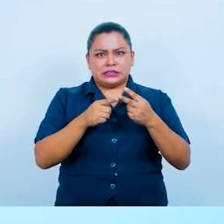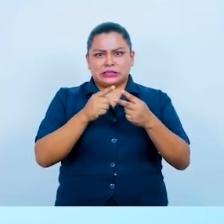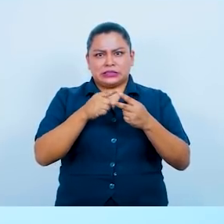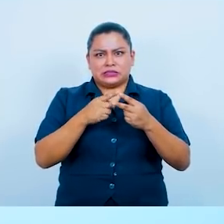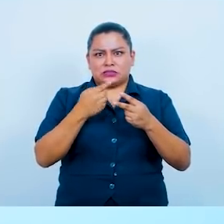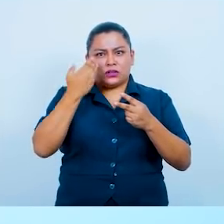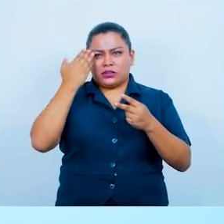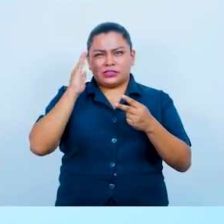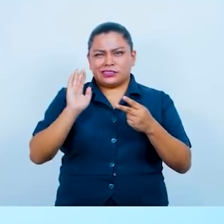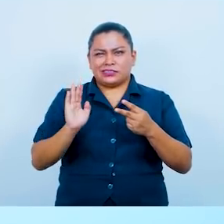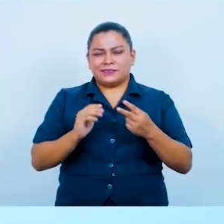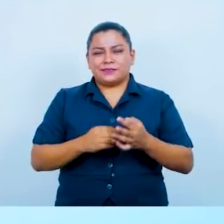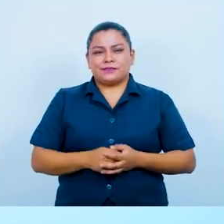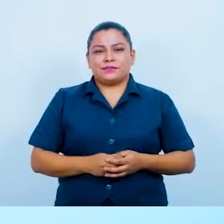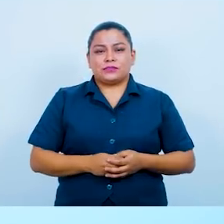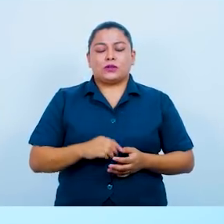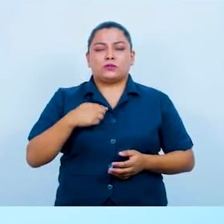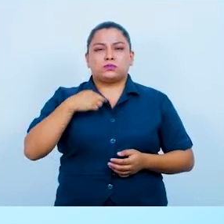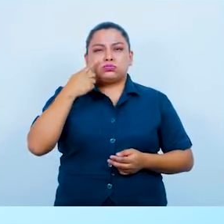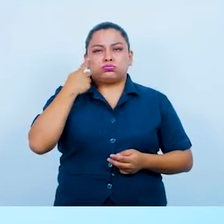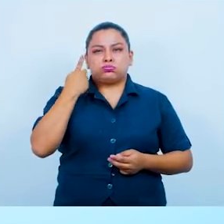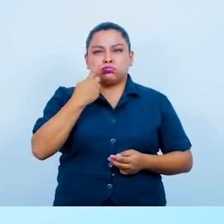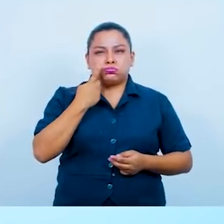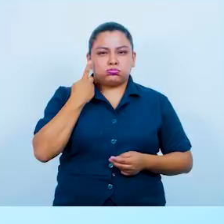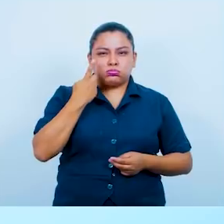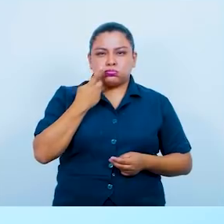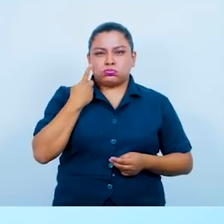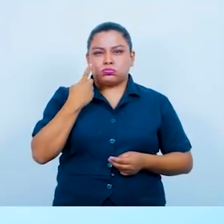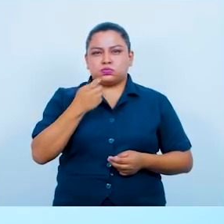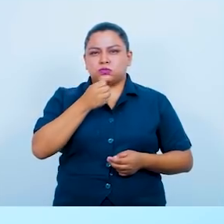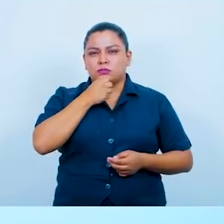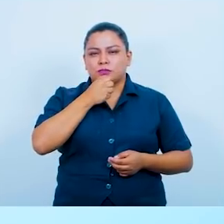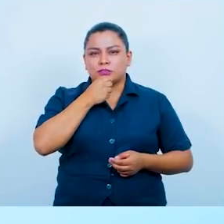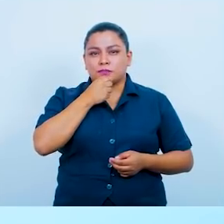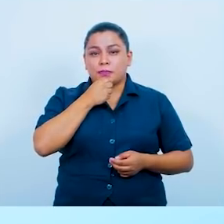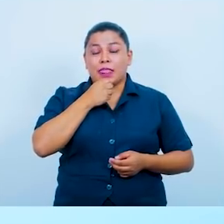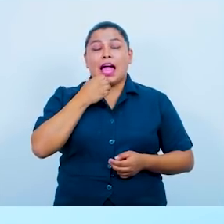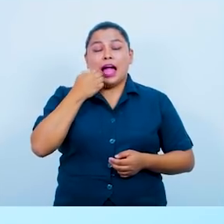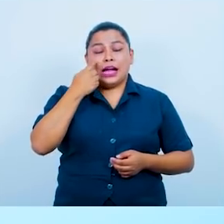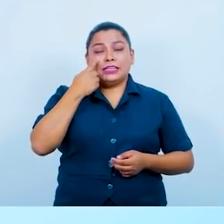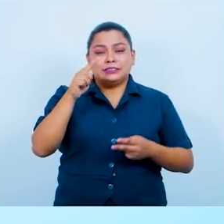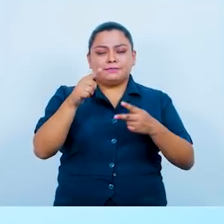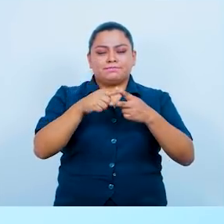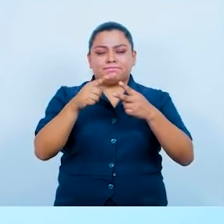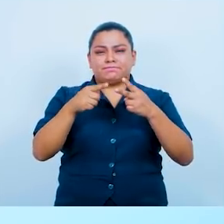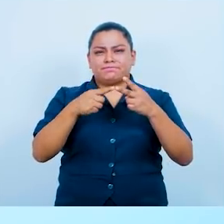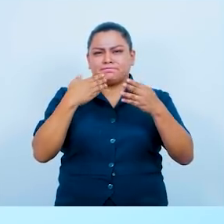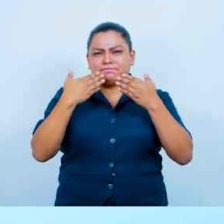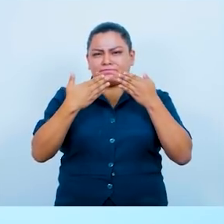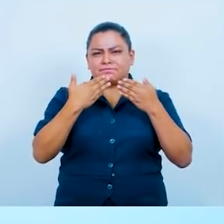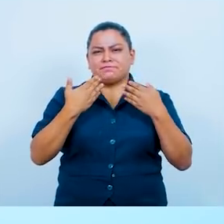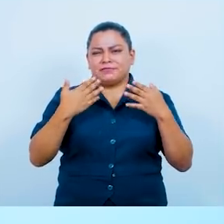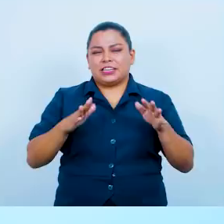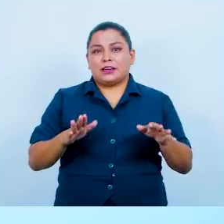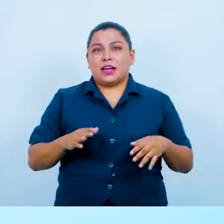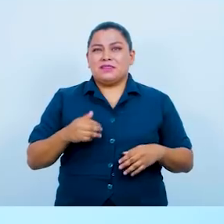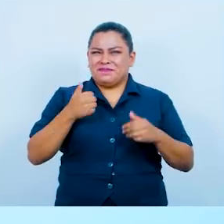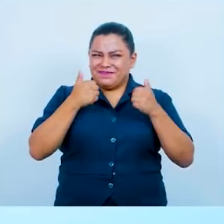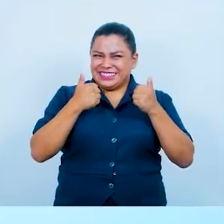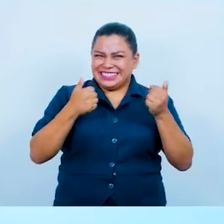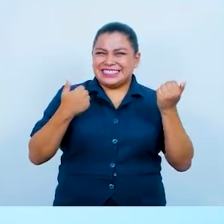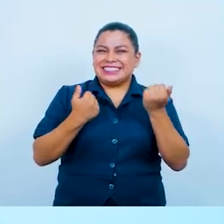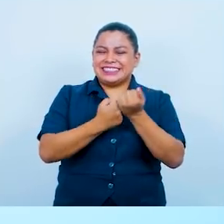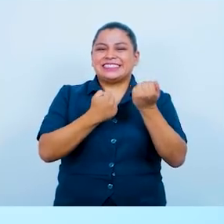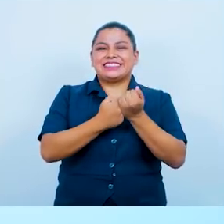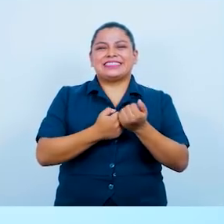dos. Estoy buscando en mi base de datos y he encontrado de qué trata cada una de ellas. Ese es mi